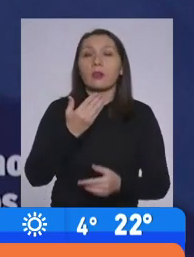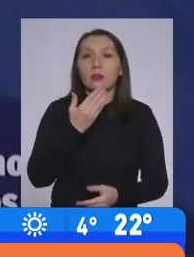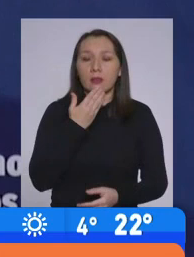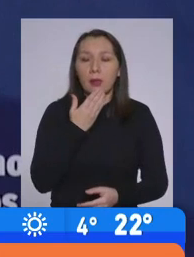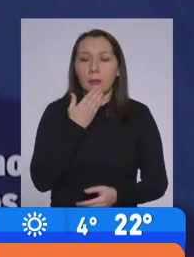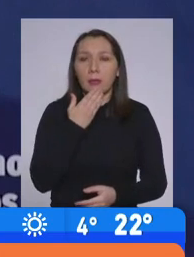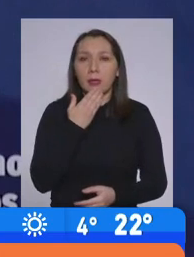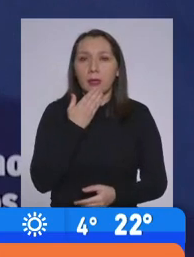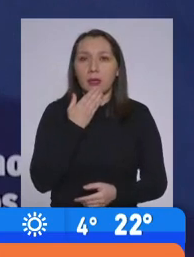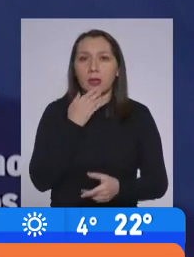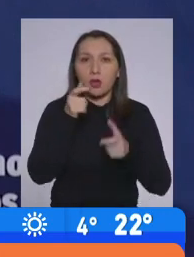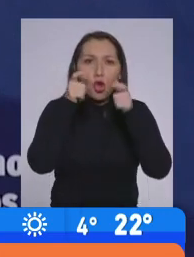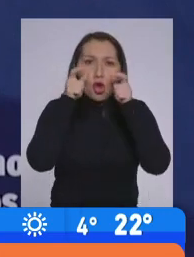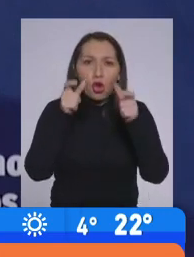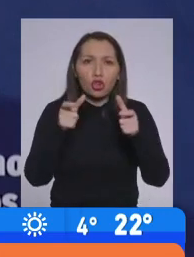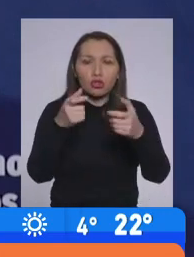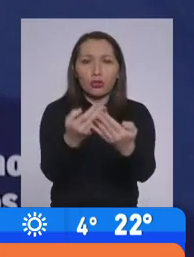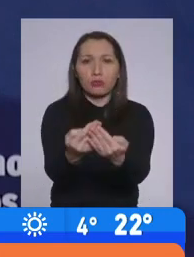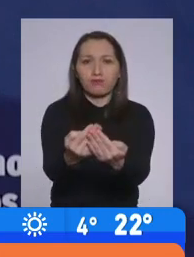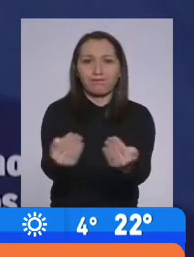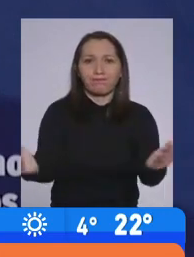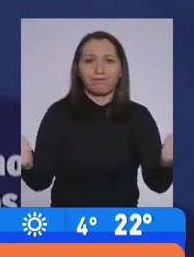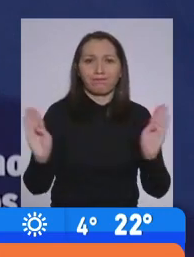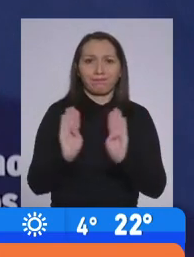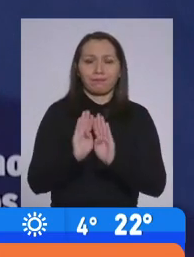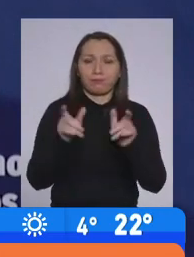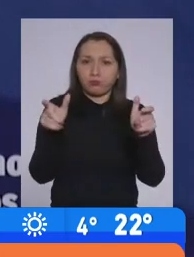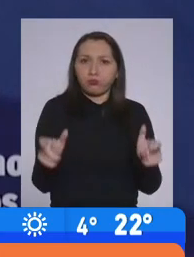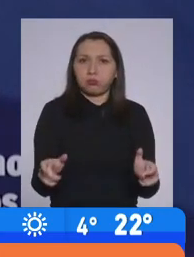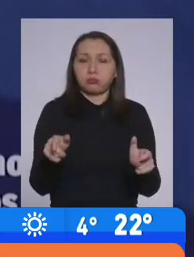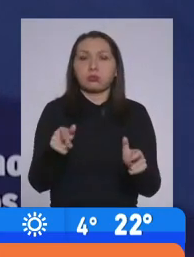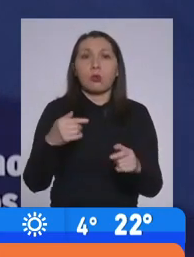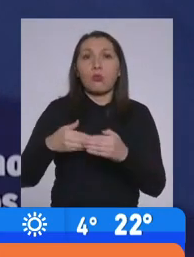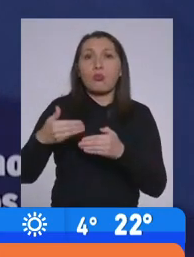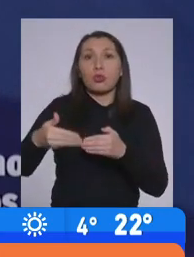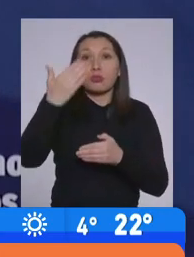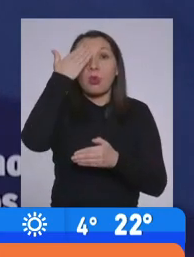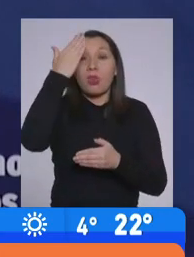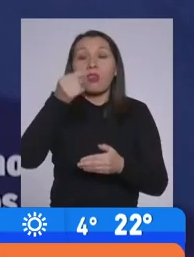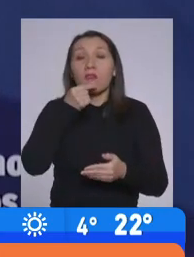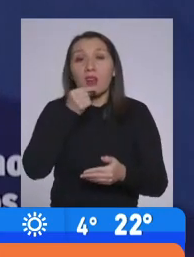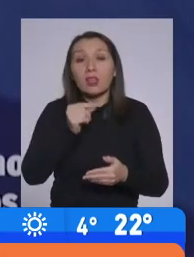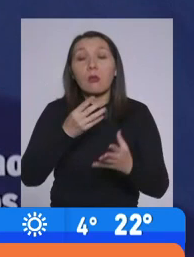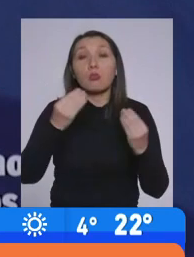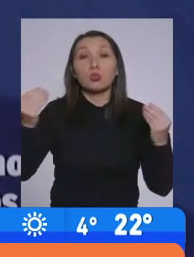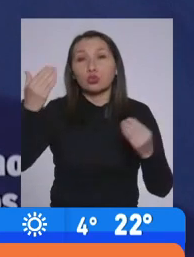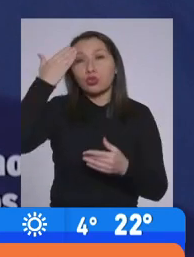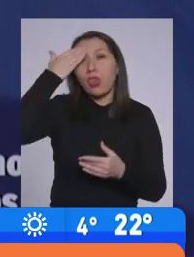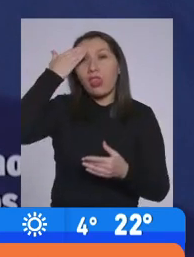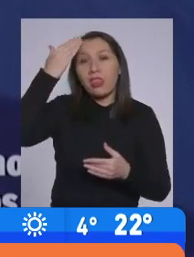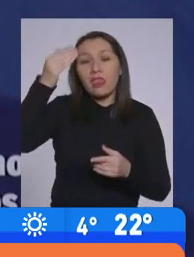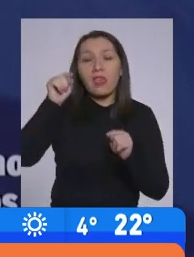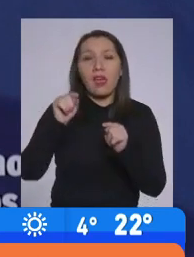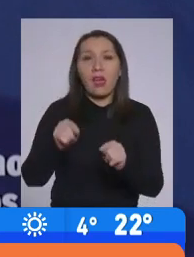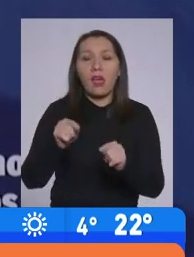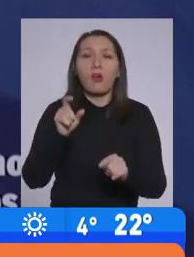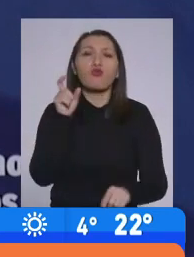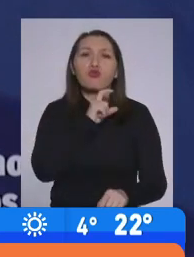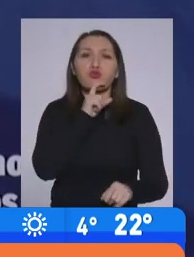del cordón sanitario debido a que nos enfrentamos en unos días más a varios días de